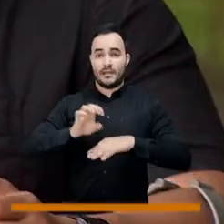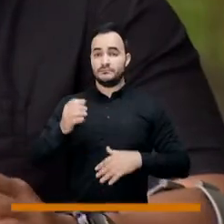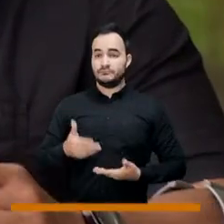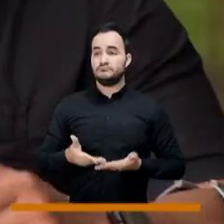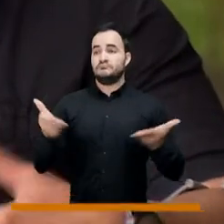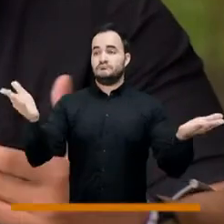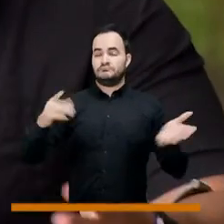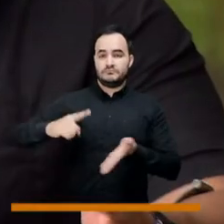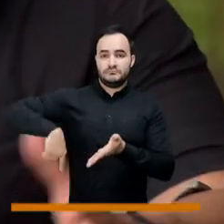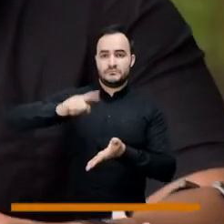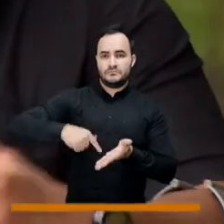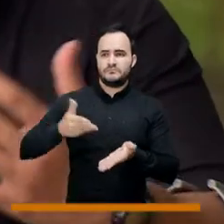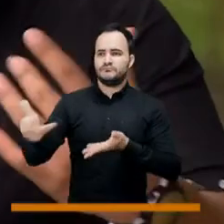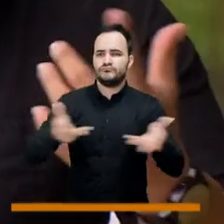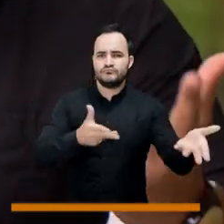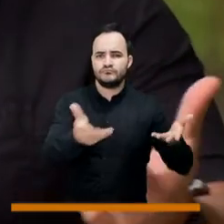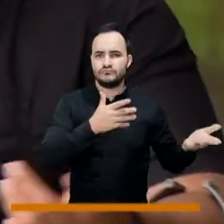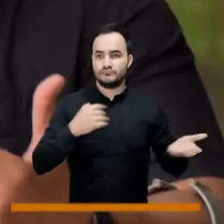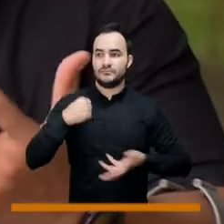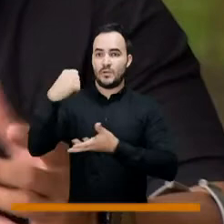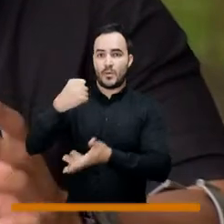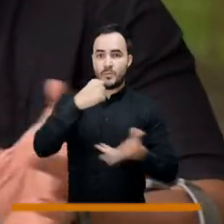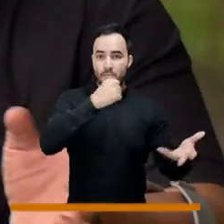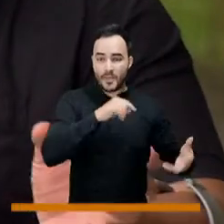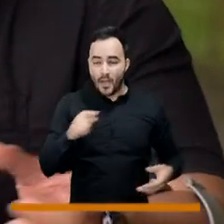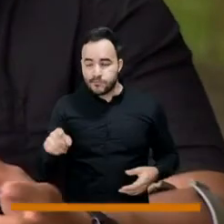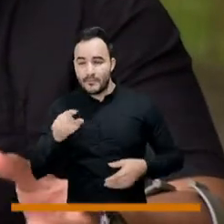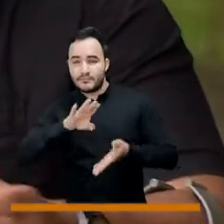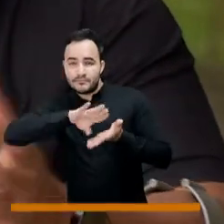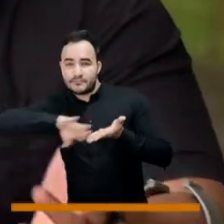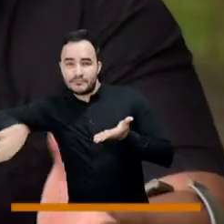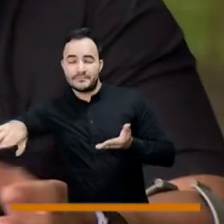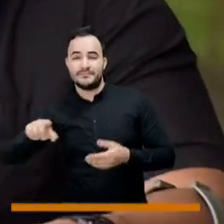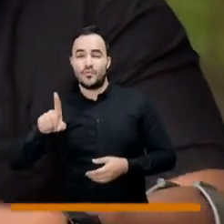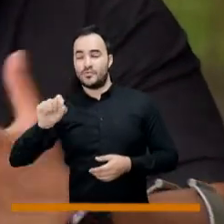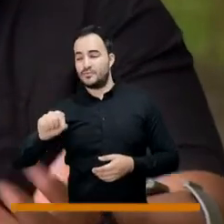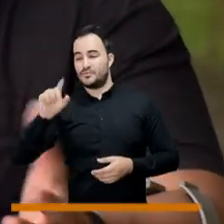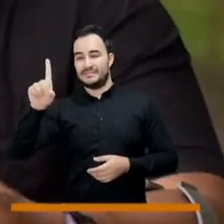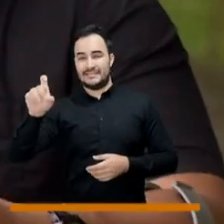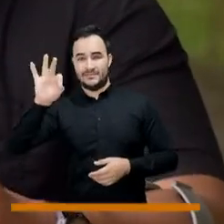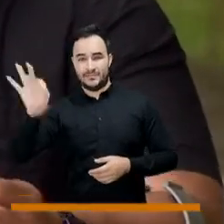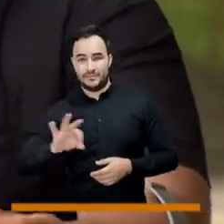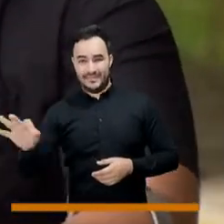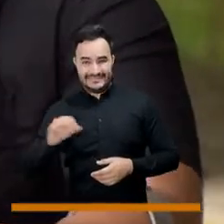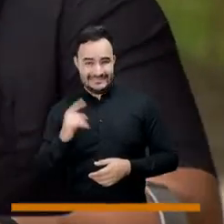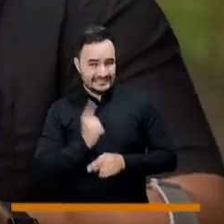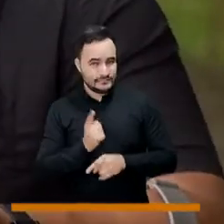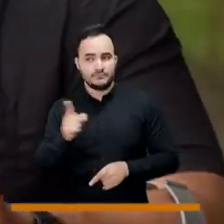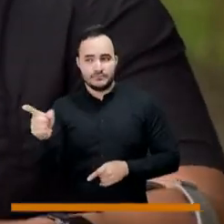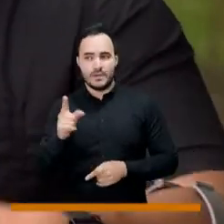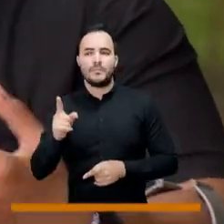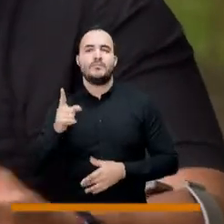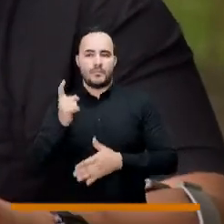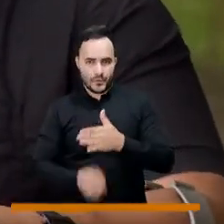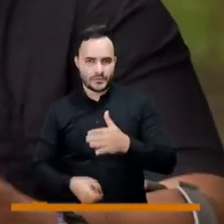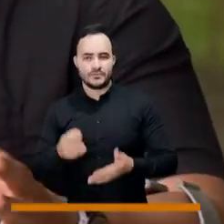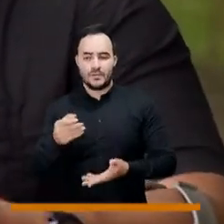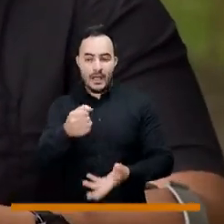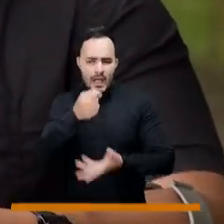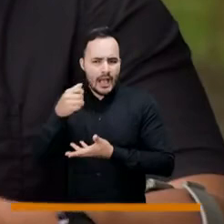equivoco, de cada una de las contrataciones que hagan todo el conglomerado, las contrataciones que se hagan, se destina un recurso que va